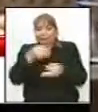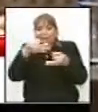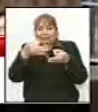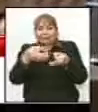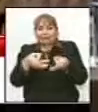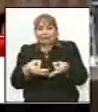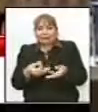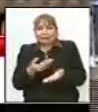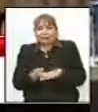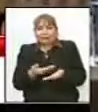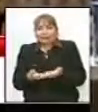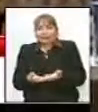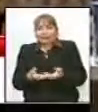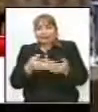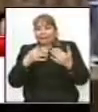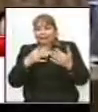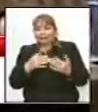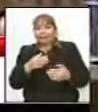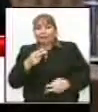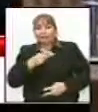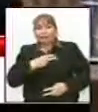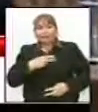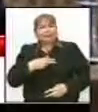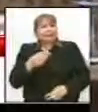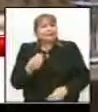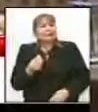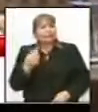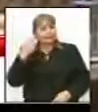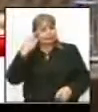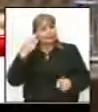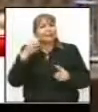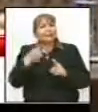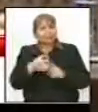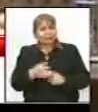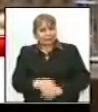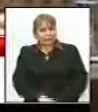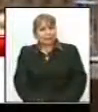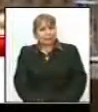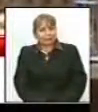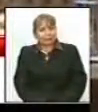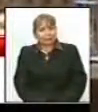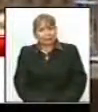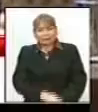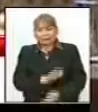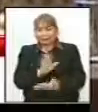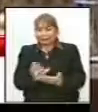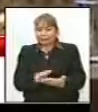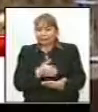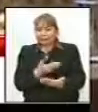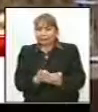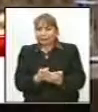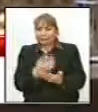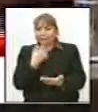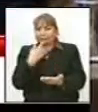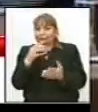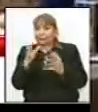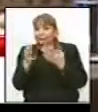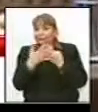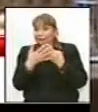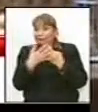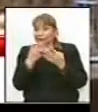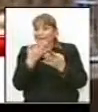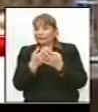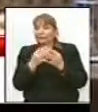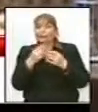justamente al derecho internacional humanitario. ¿Y con qué finalidad? Para que todos los que eran detenidos